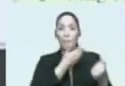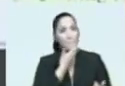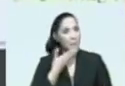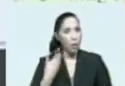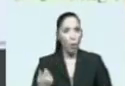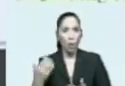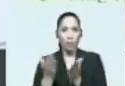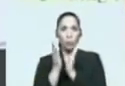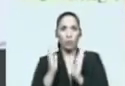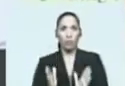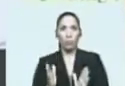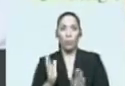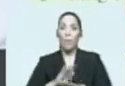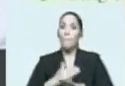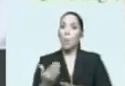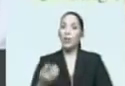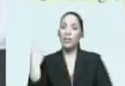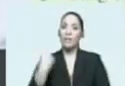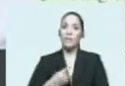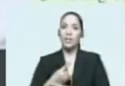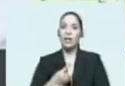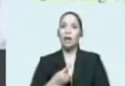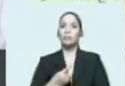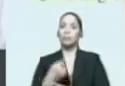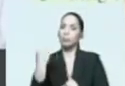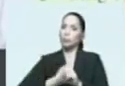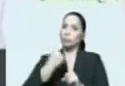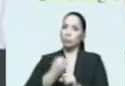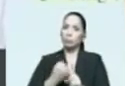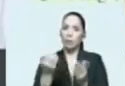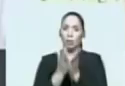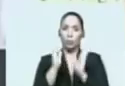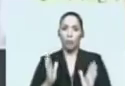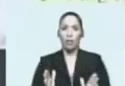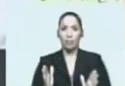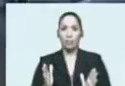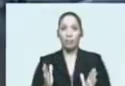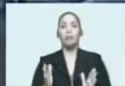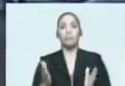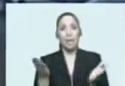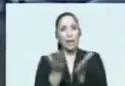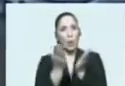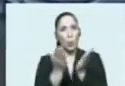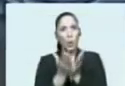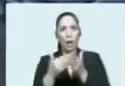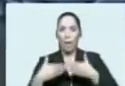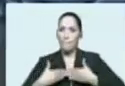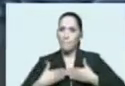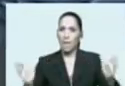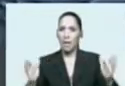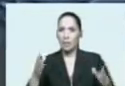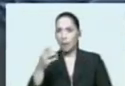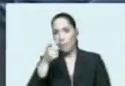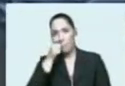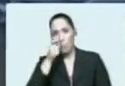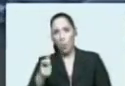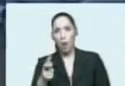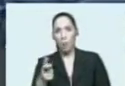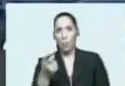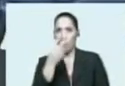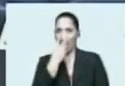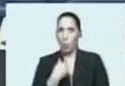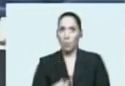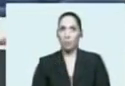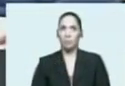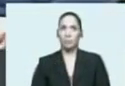luchar por tuviese educación pública porque las escuelas se mantuvieran abiertas al pueblo pobre los estudiantes no podrían luchar por que